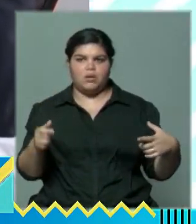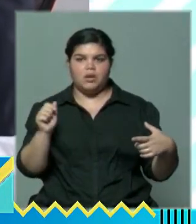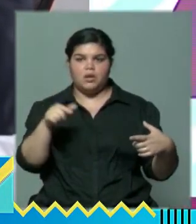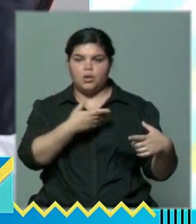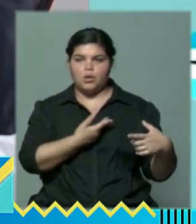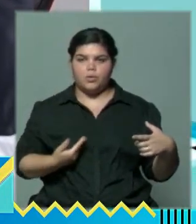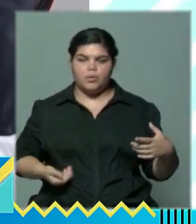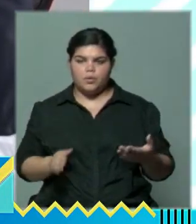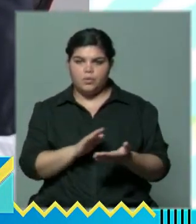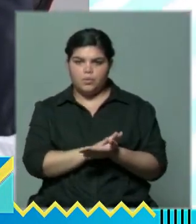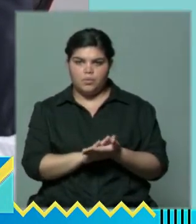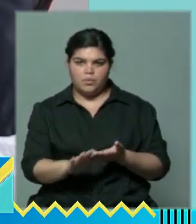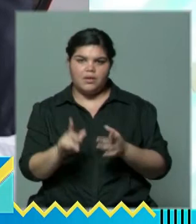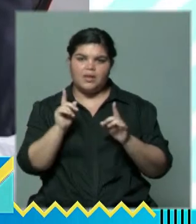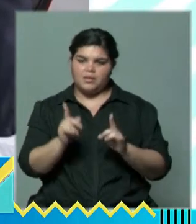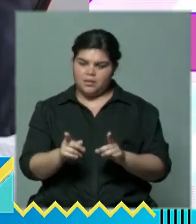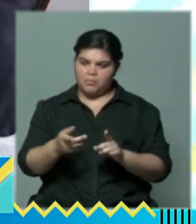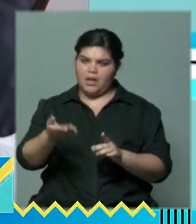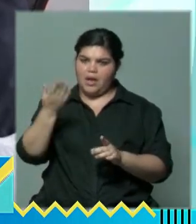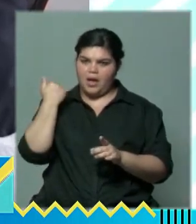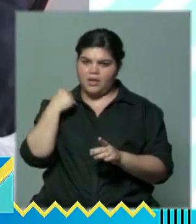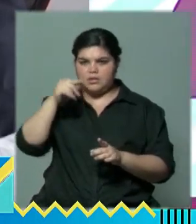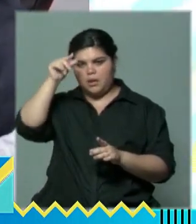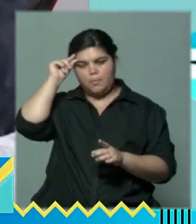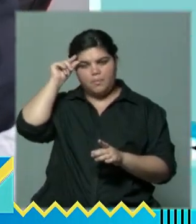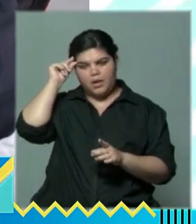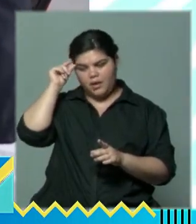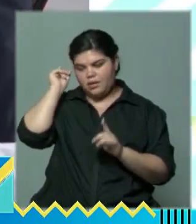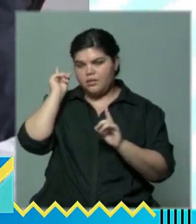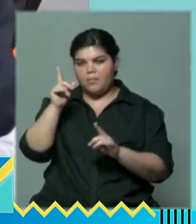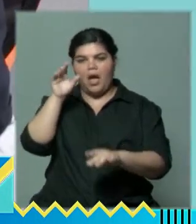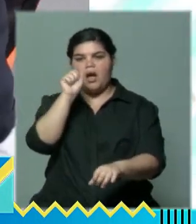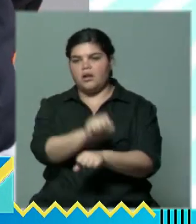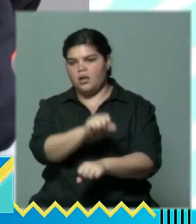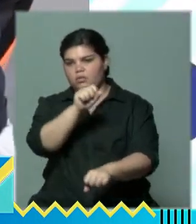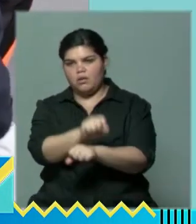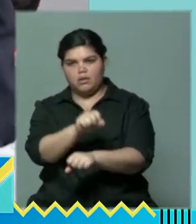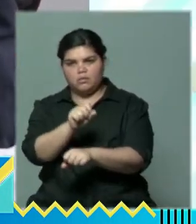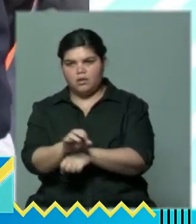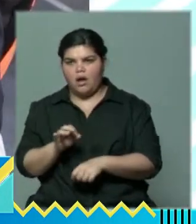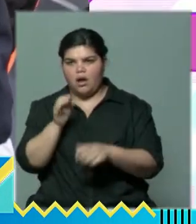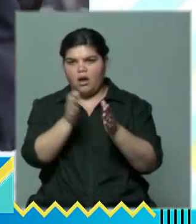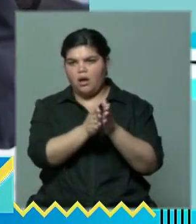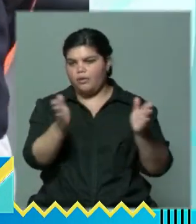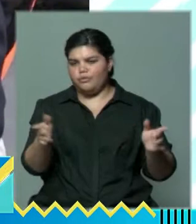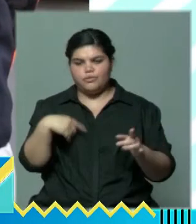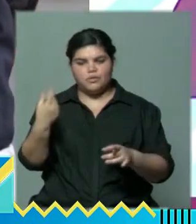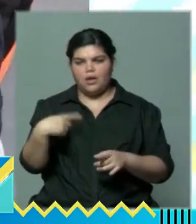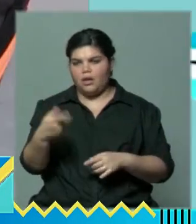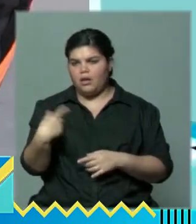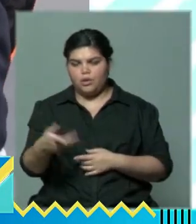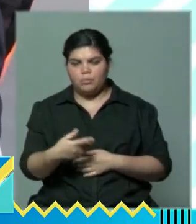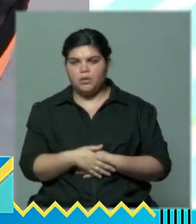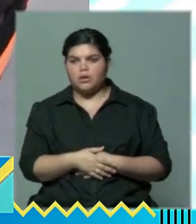nuevo gobierno. De todos modos, esto venía aplicándose en la época de Paco Pérez, cientos de miles de arrestos por año se hacían, con el